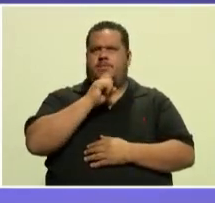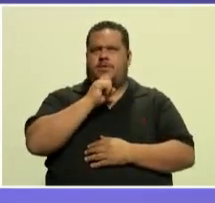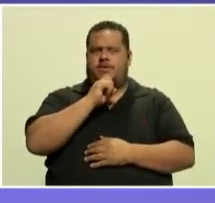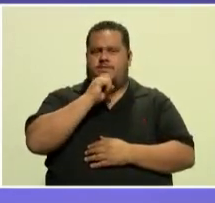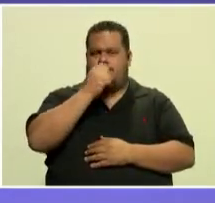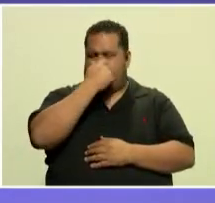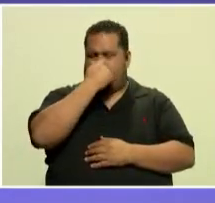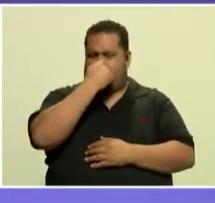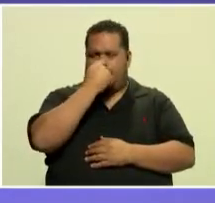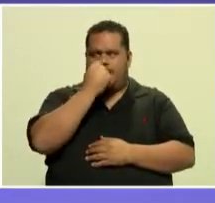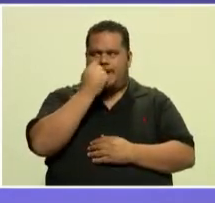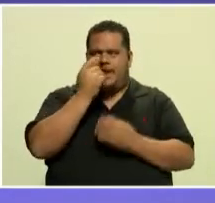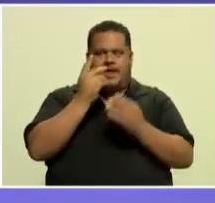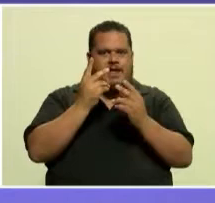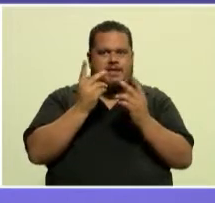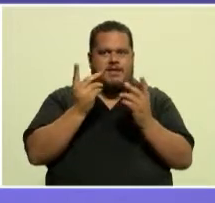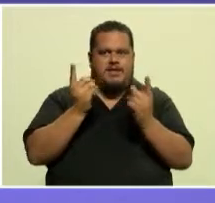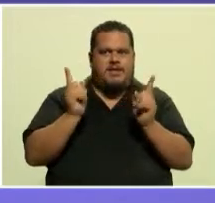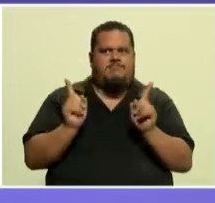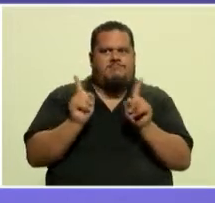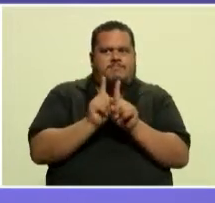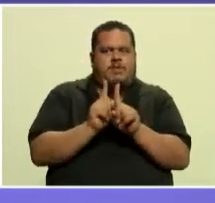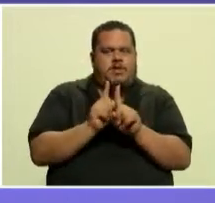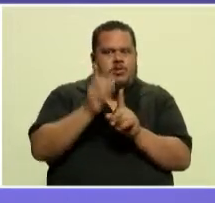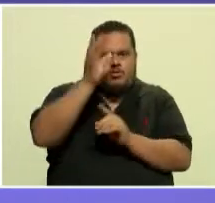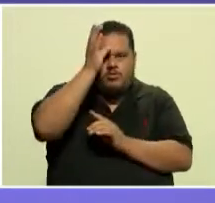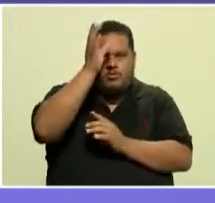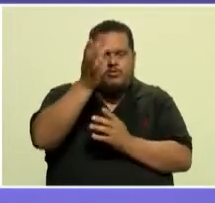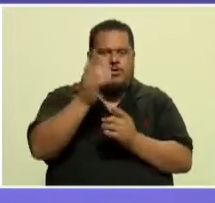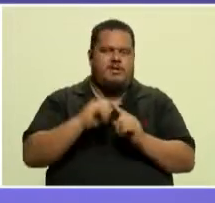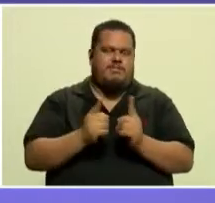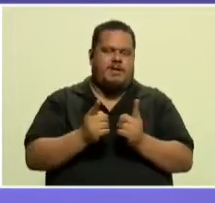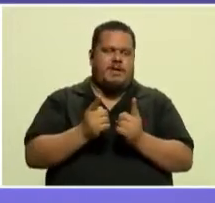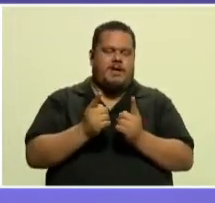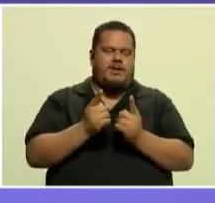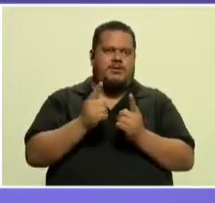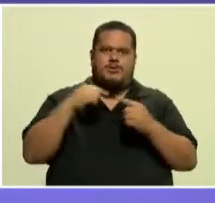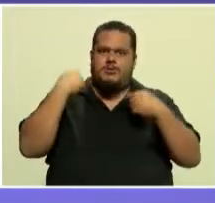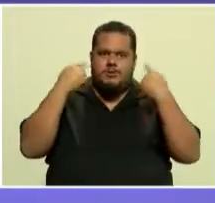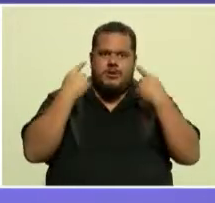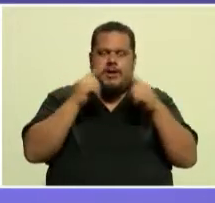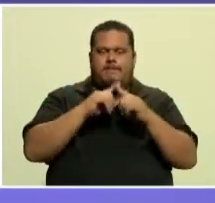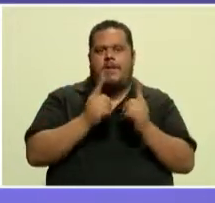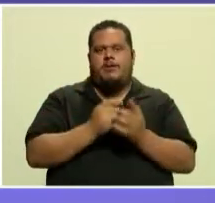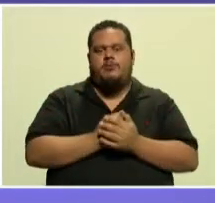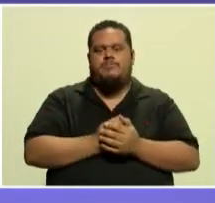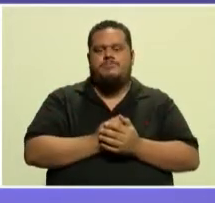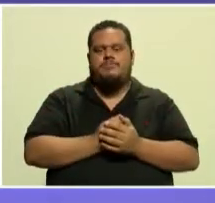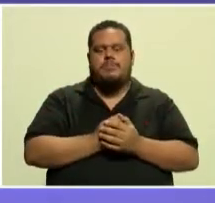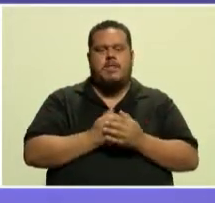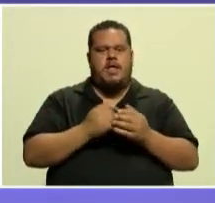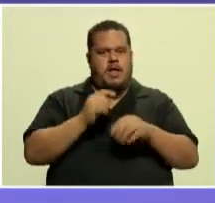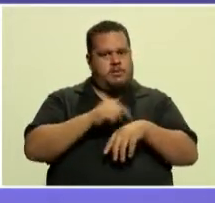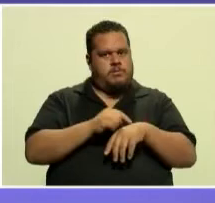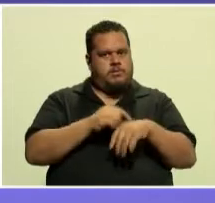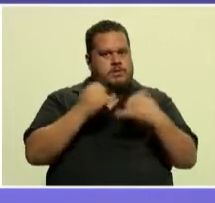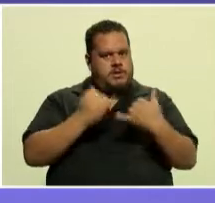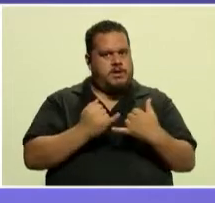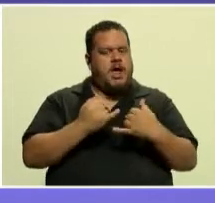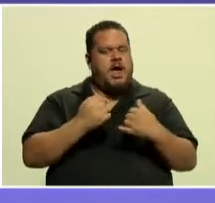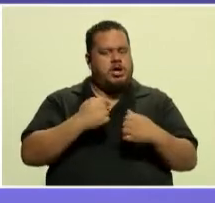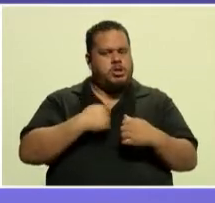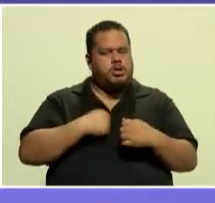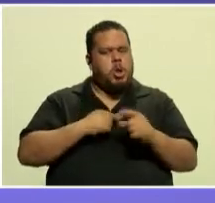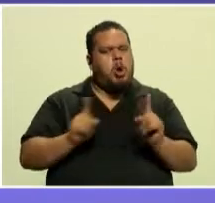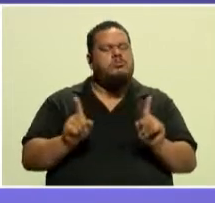dos culturas, era un poquito esquizofrénico, pero en momentos donde ya sí logré conciliar, que la